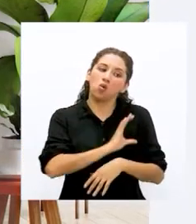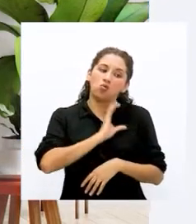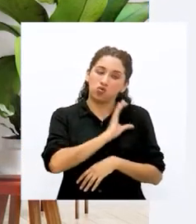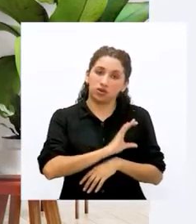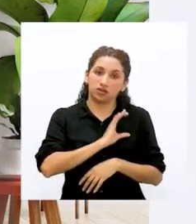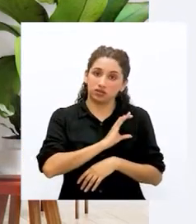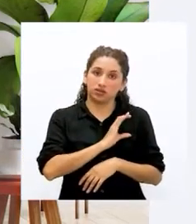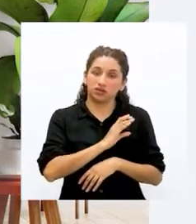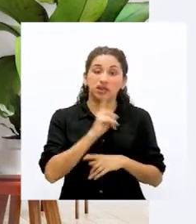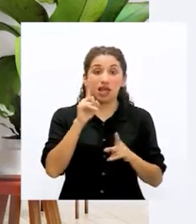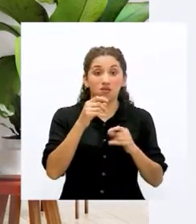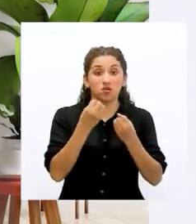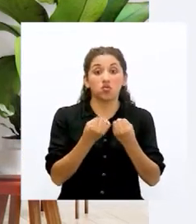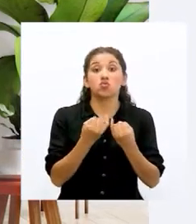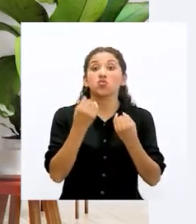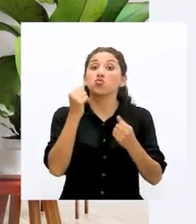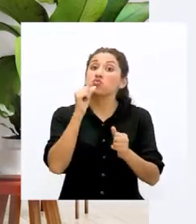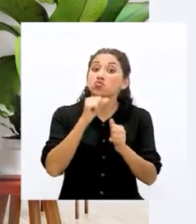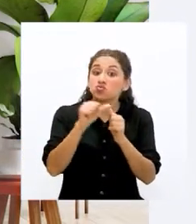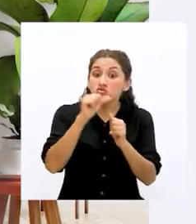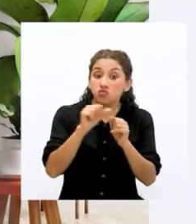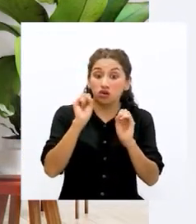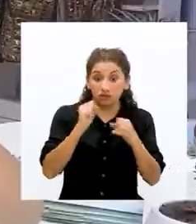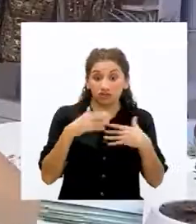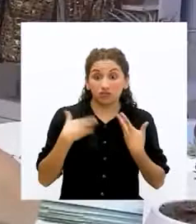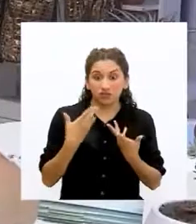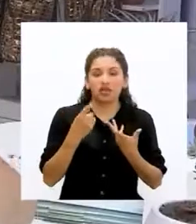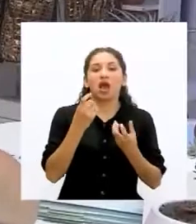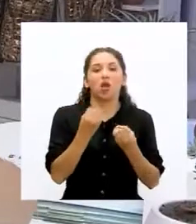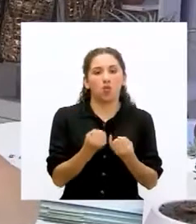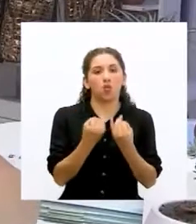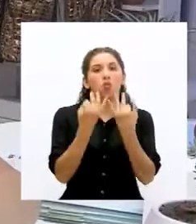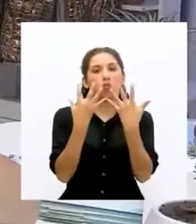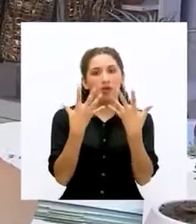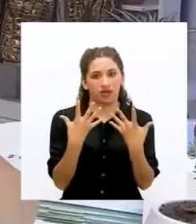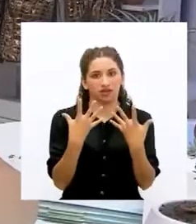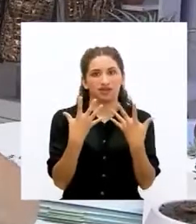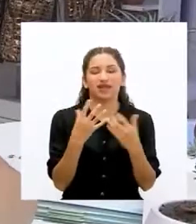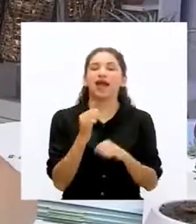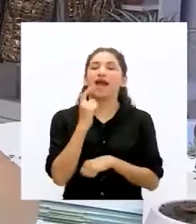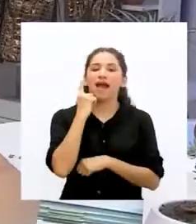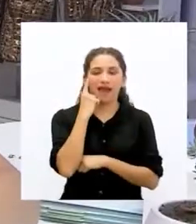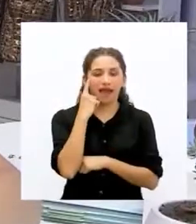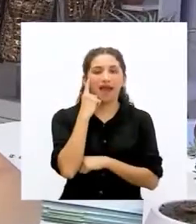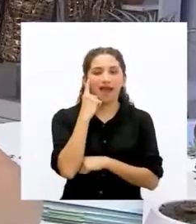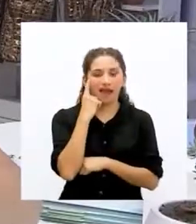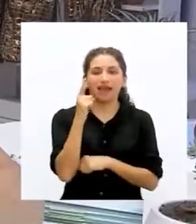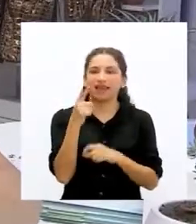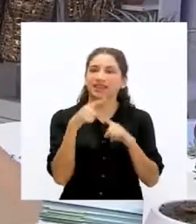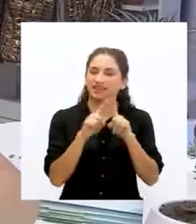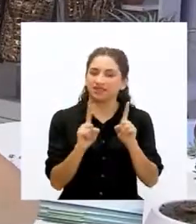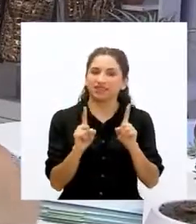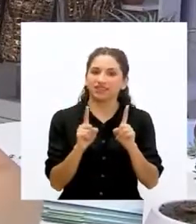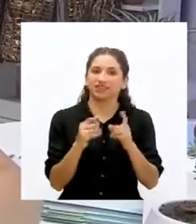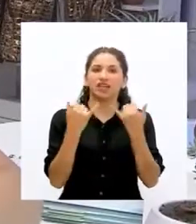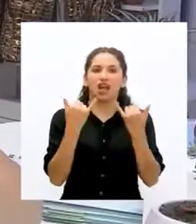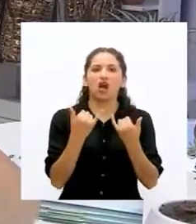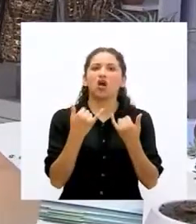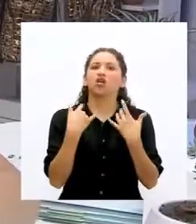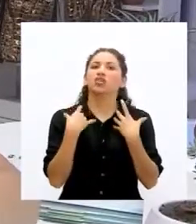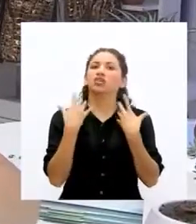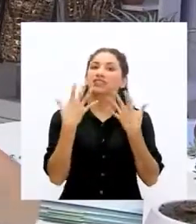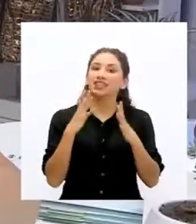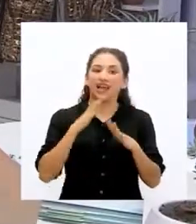que sí podemos medir con números se llaman cuantitativas. Ahora que hemos repasado los tipos de variables que hay, creo que ya estamos listas